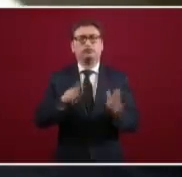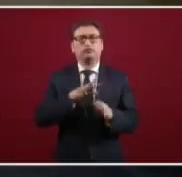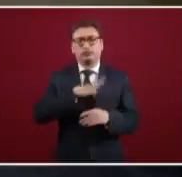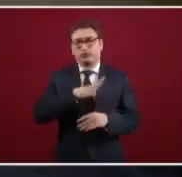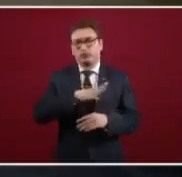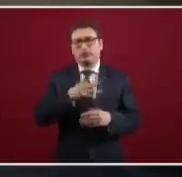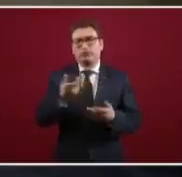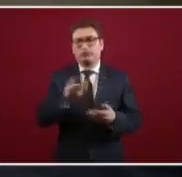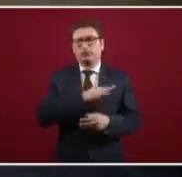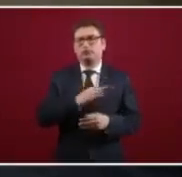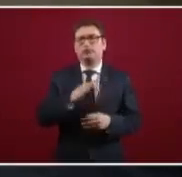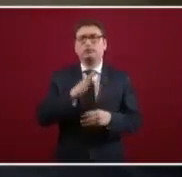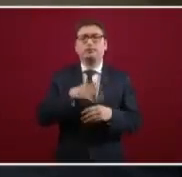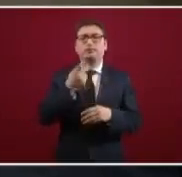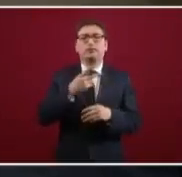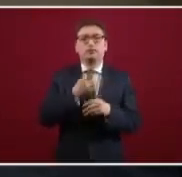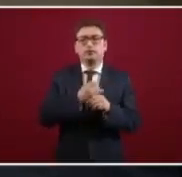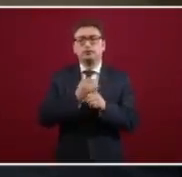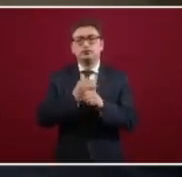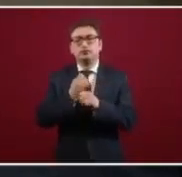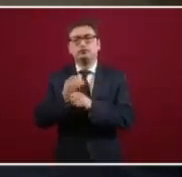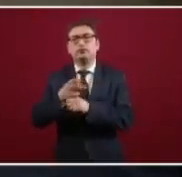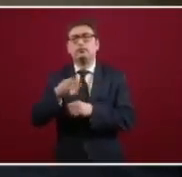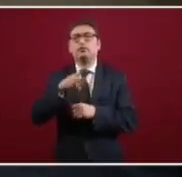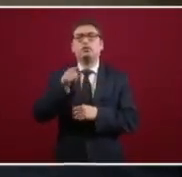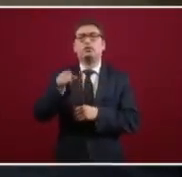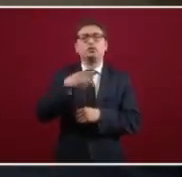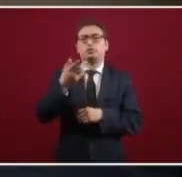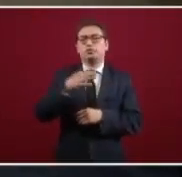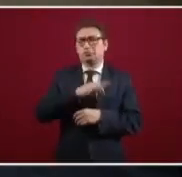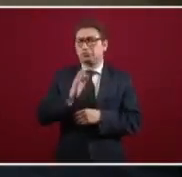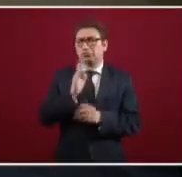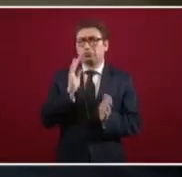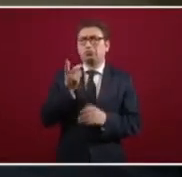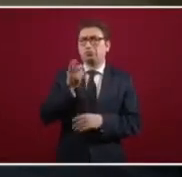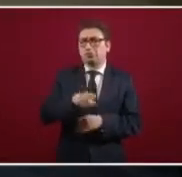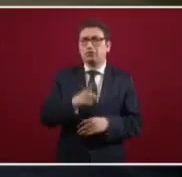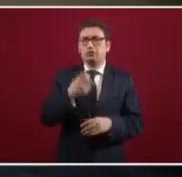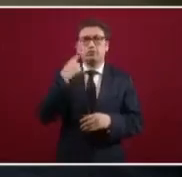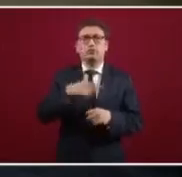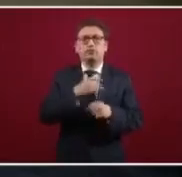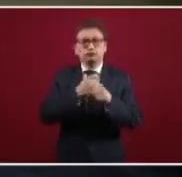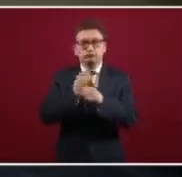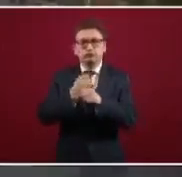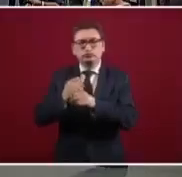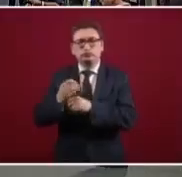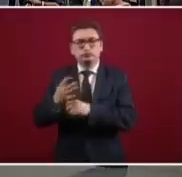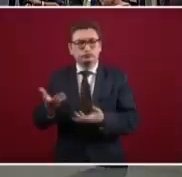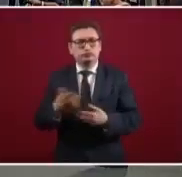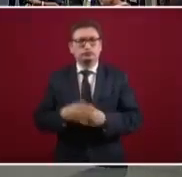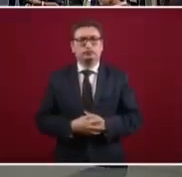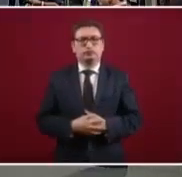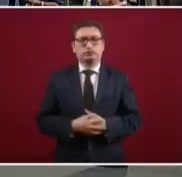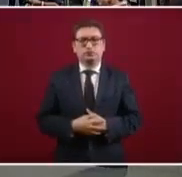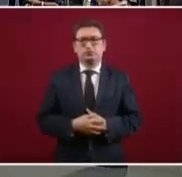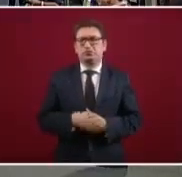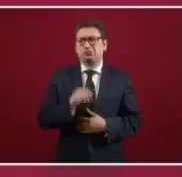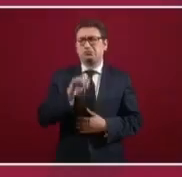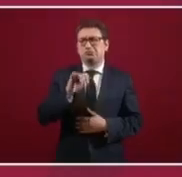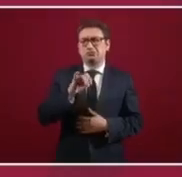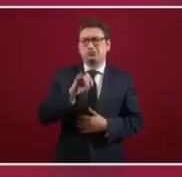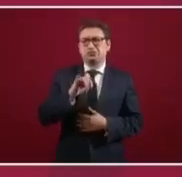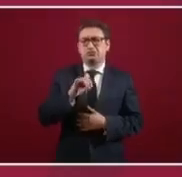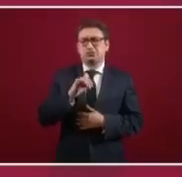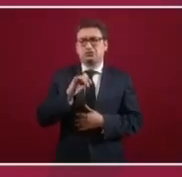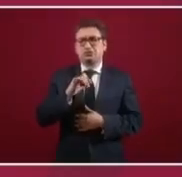evidentemente pues con la forma periodística pero usted no ordenaría una investigación sobre ese asunto y este que sí y luego